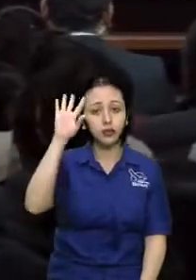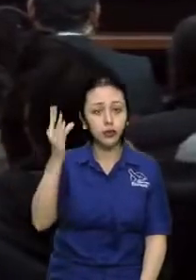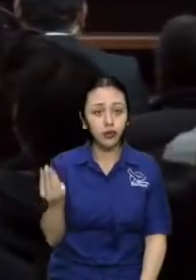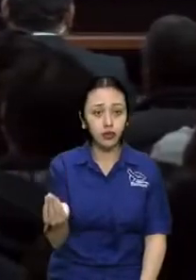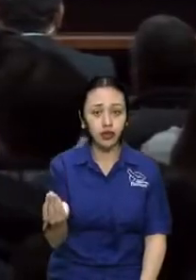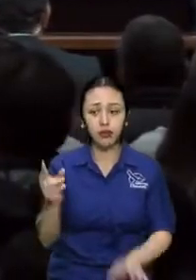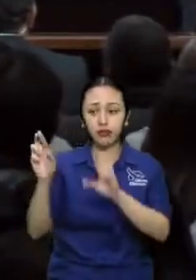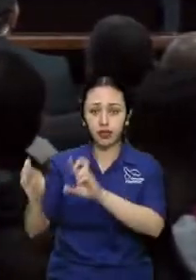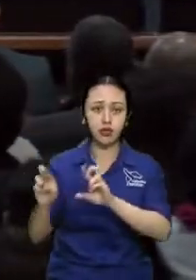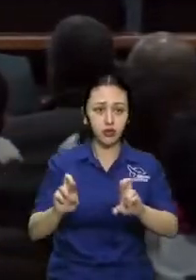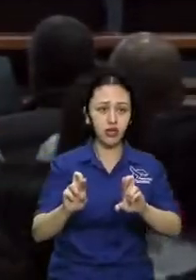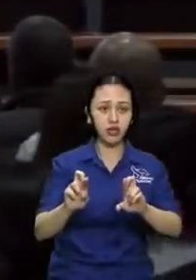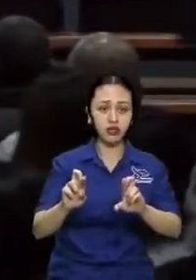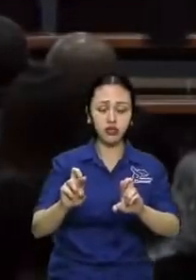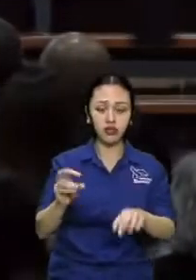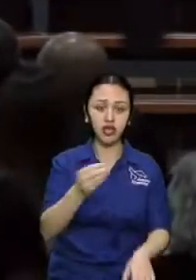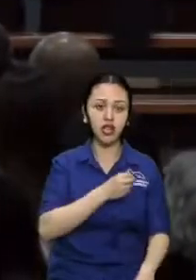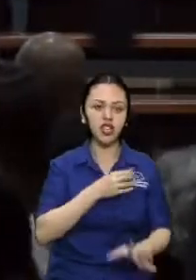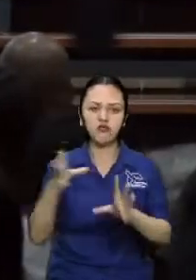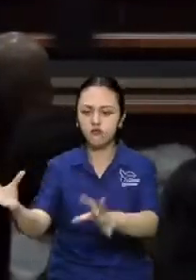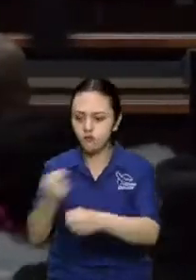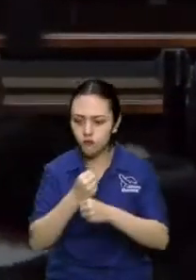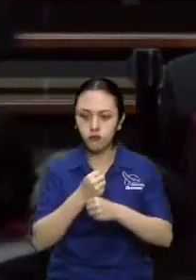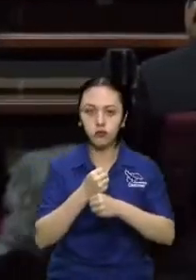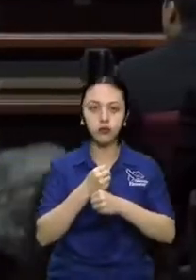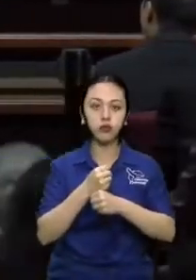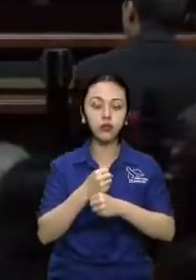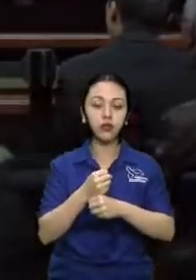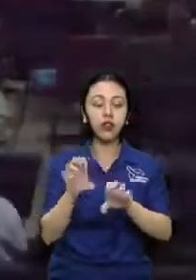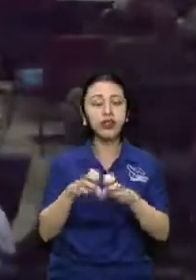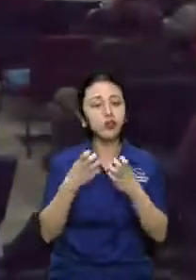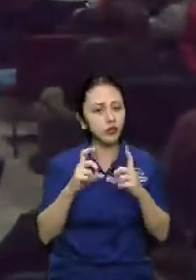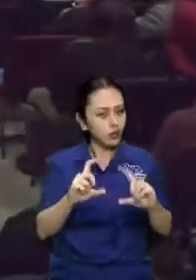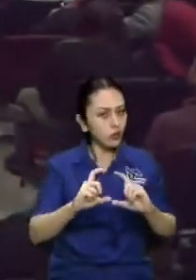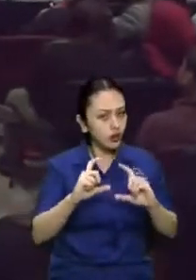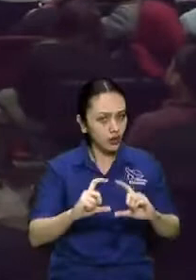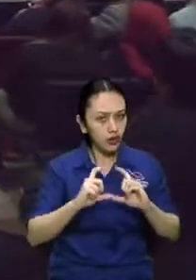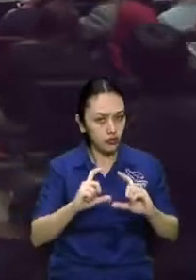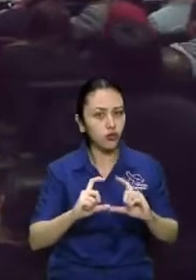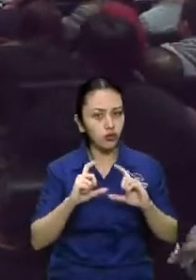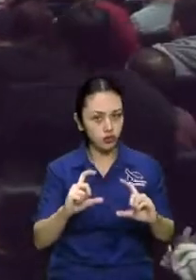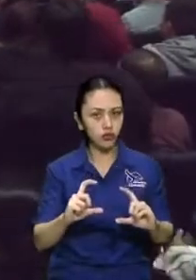pero lo habían querido secuestrar. Ya lo tenían. Entonces dijimos,